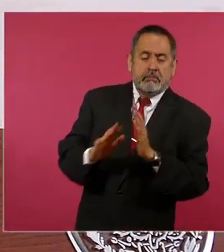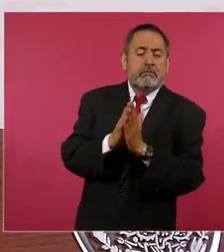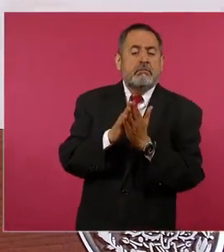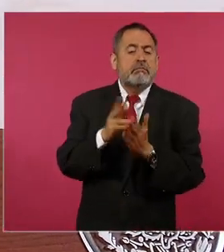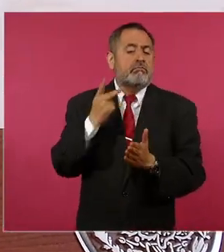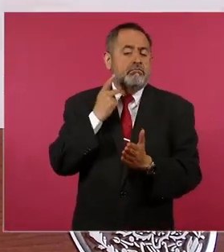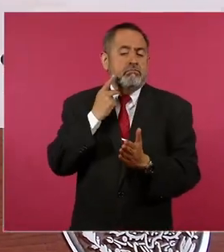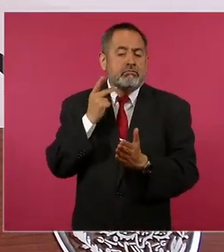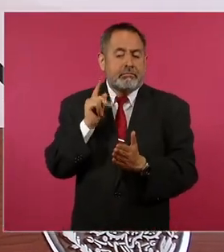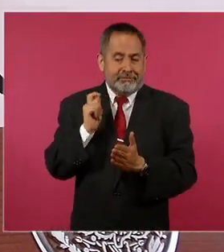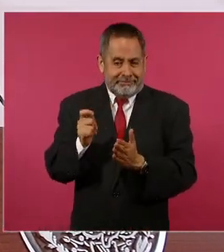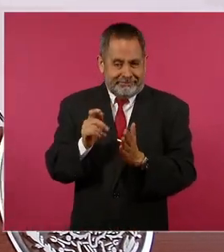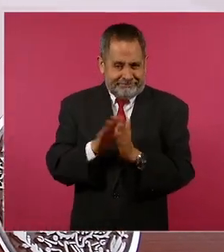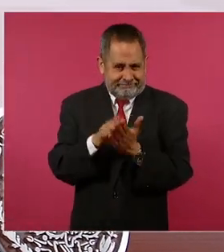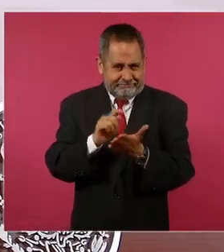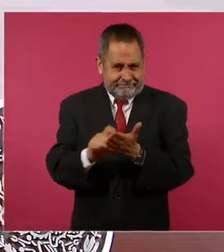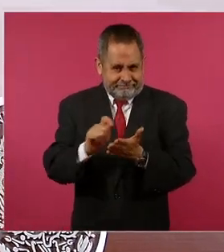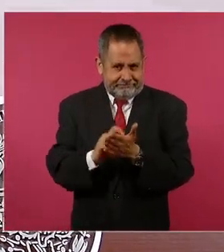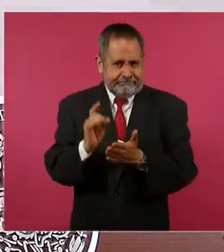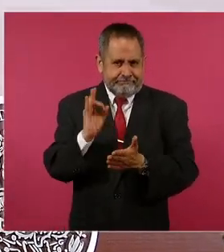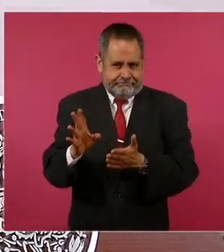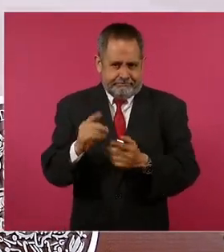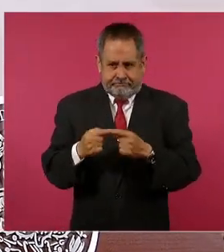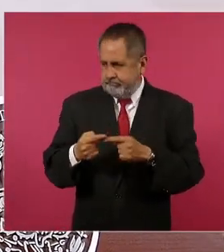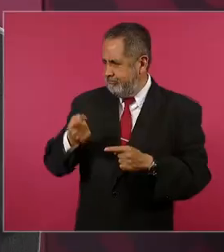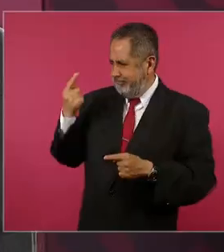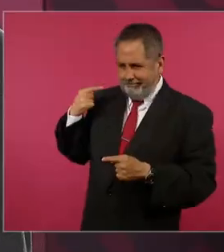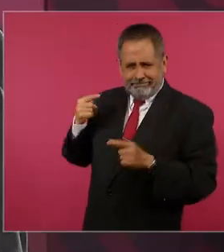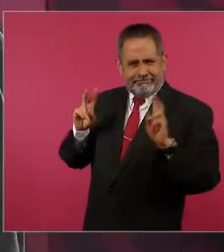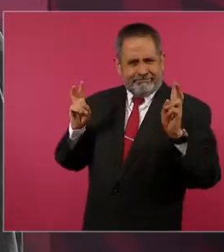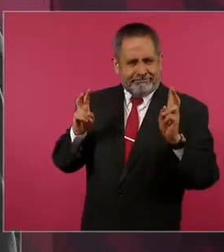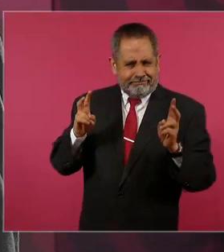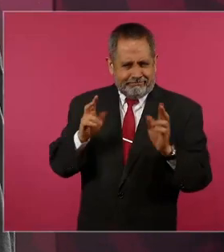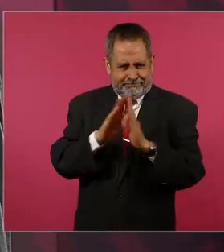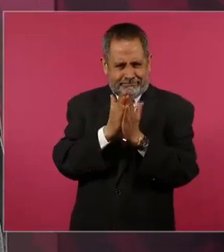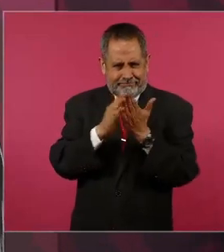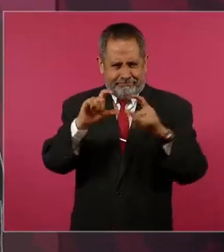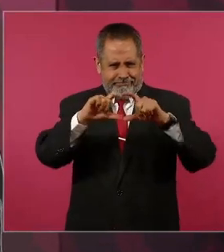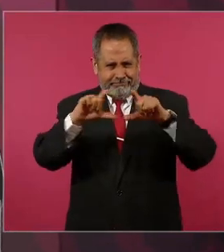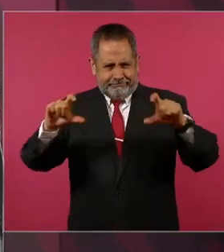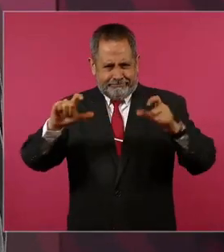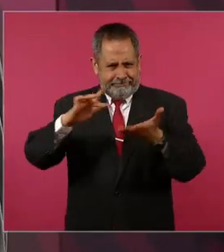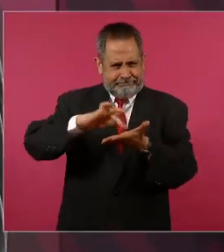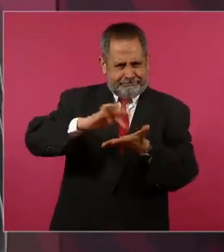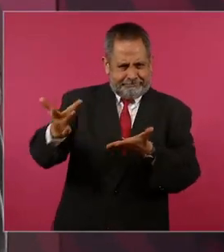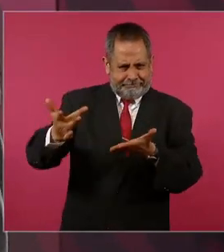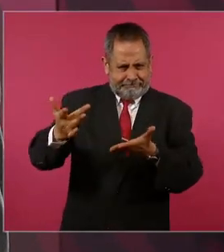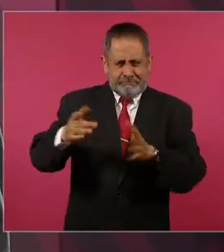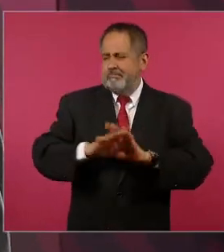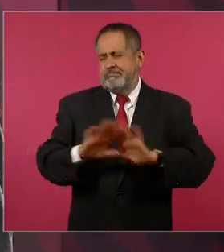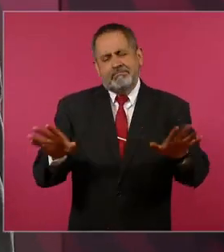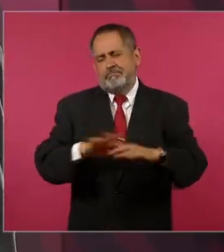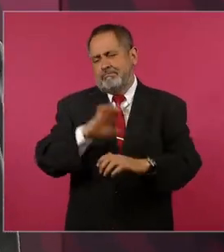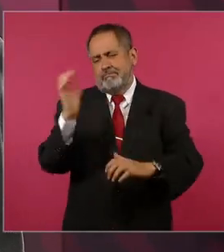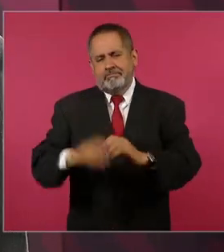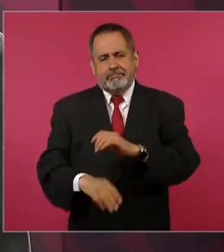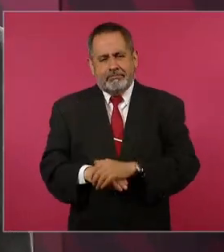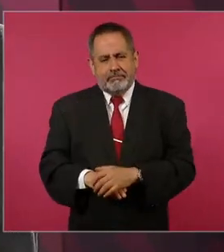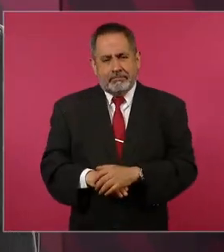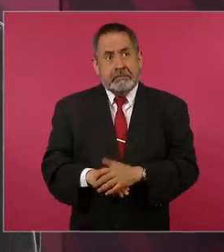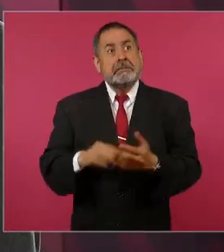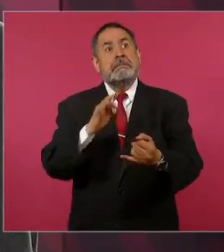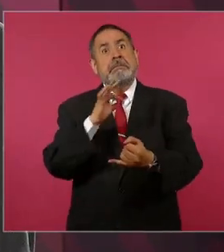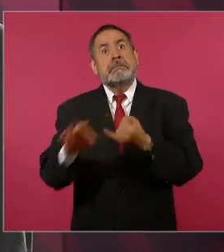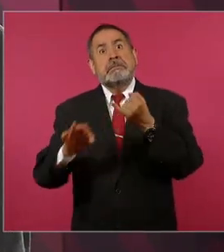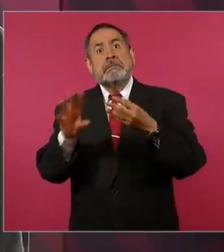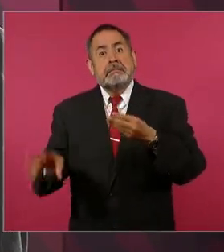político fue el de Gracias ya ni siquiera hace falta una posdata,